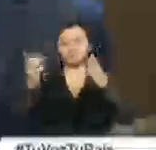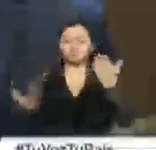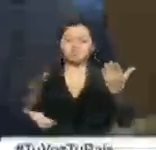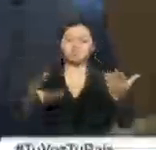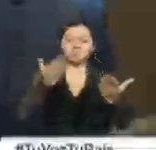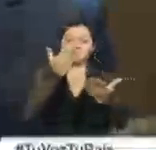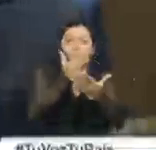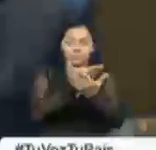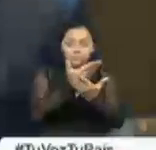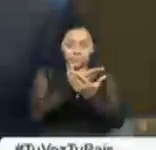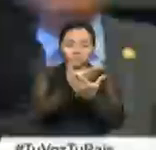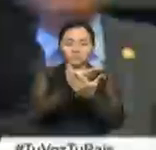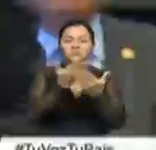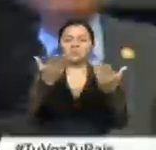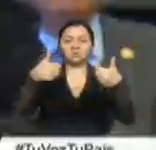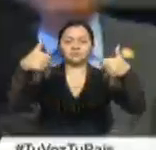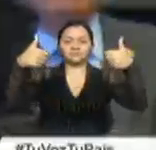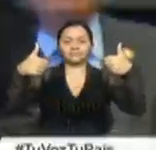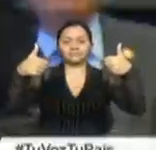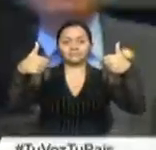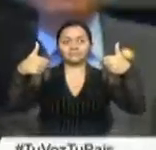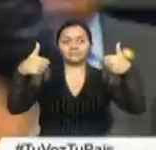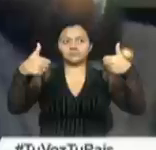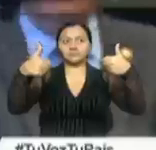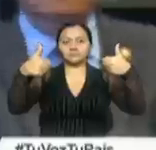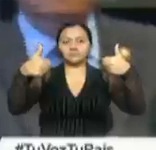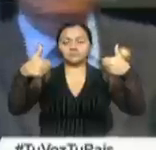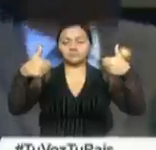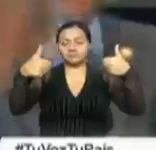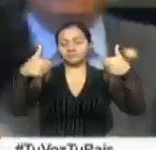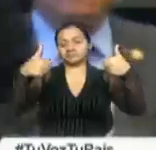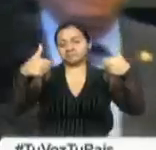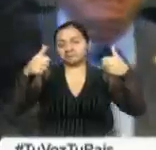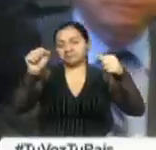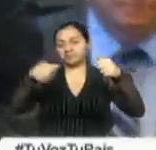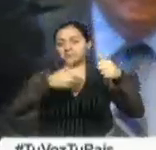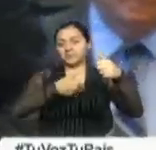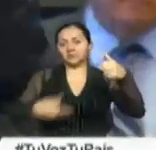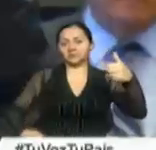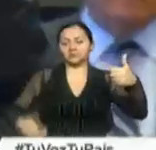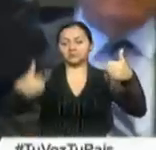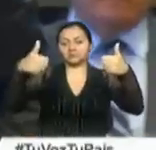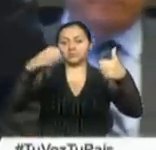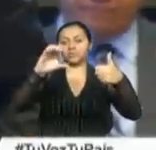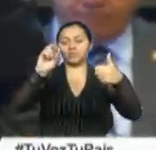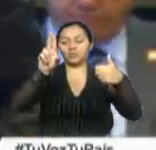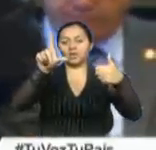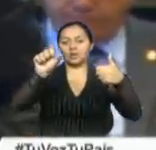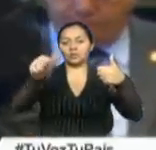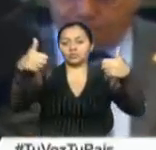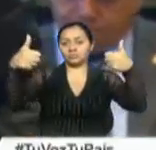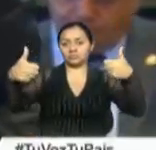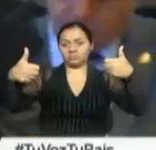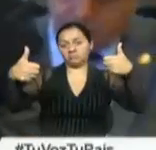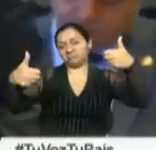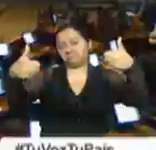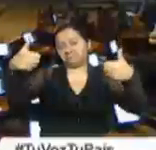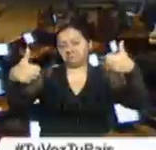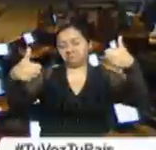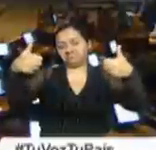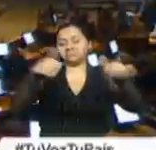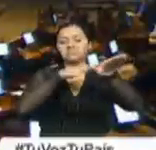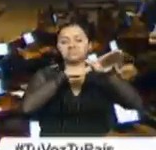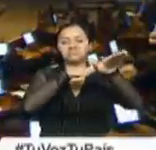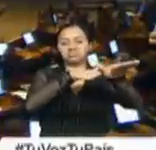Guillermo Celi de Alianza Creo Suma apostaron también para este cargo a Henry Cucalón y Patricio Donoso respectivamente.